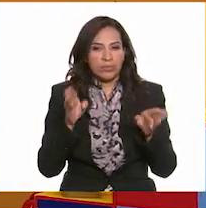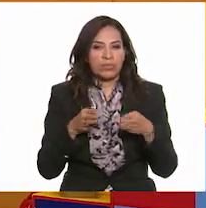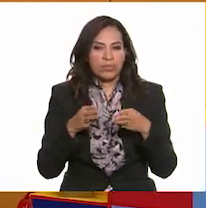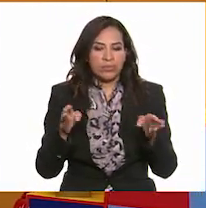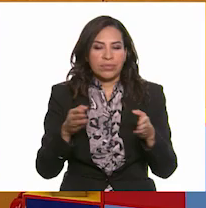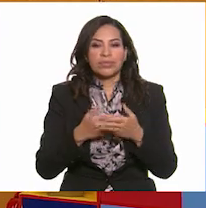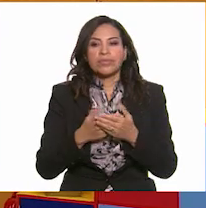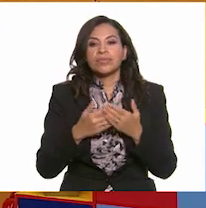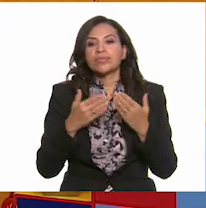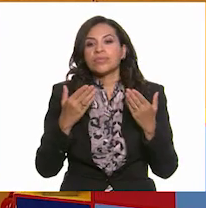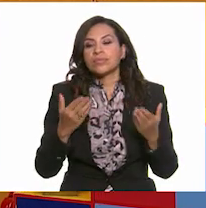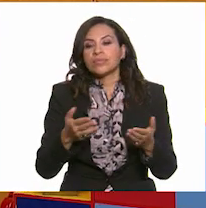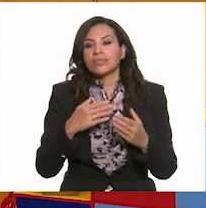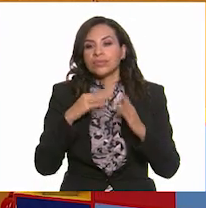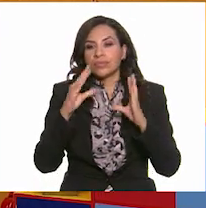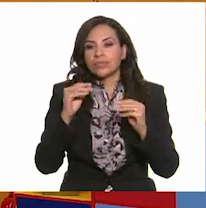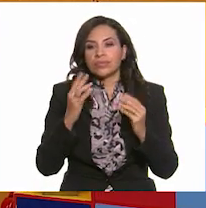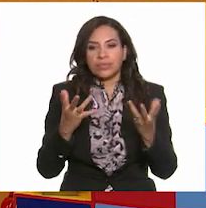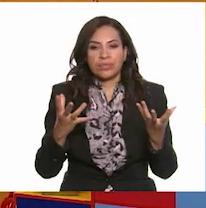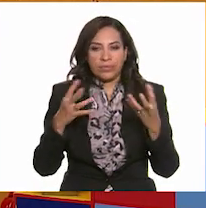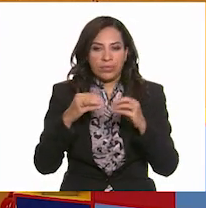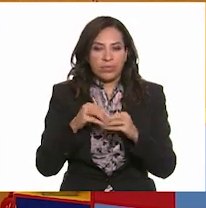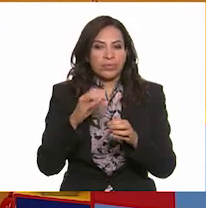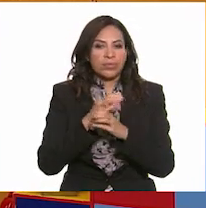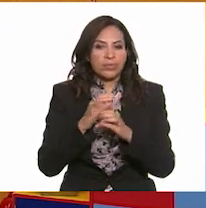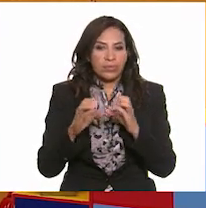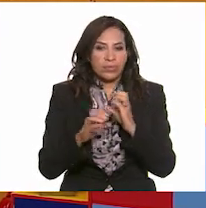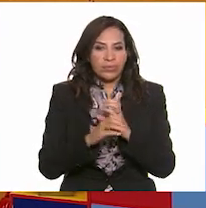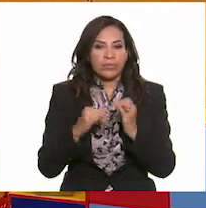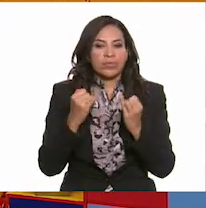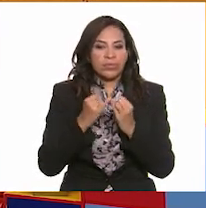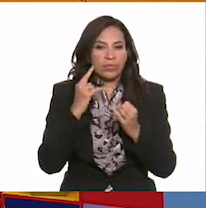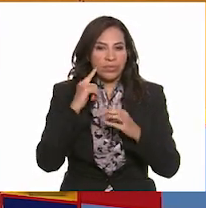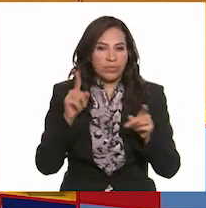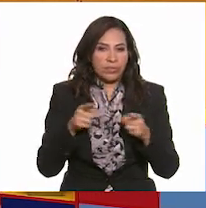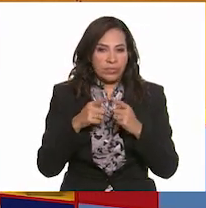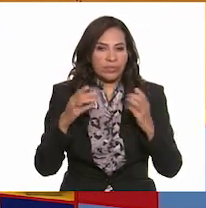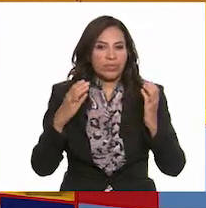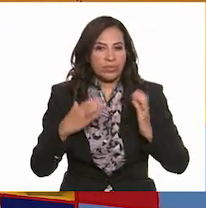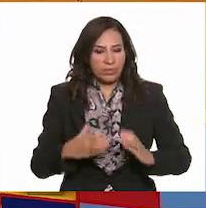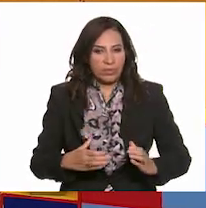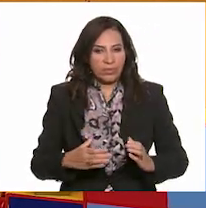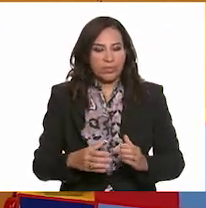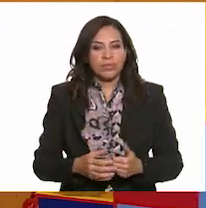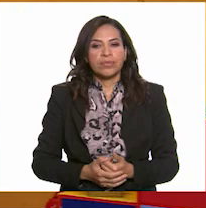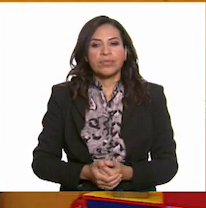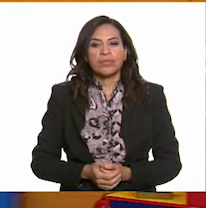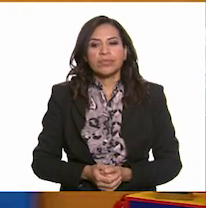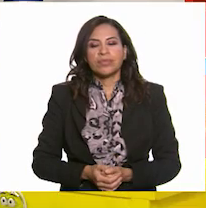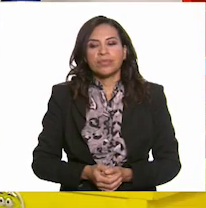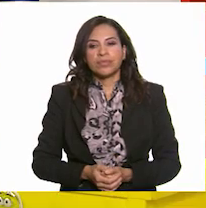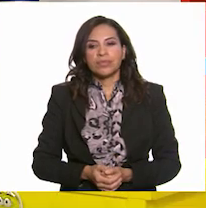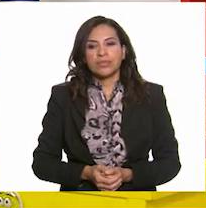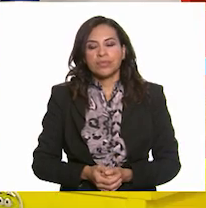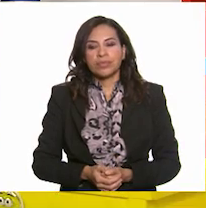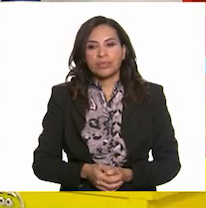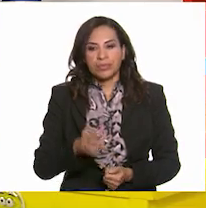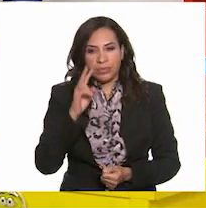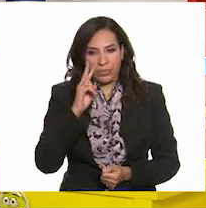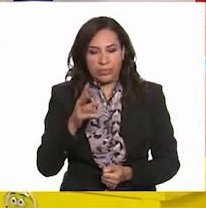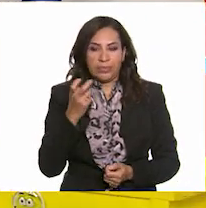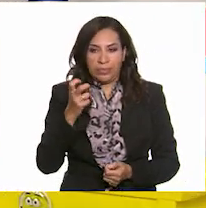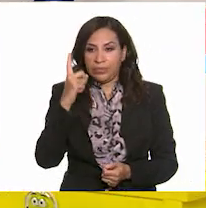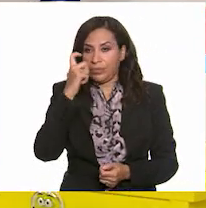Cierto. Ahora te voy a enseñar a combinar los objetos también con los sonidos corporales. Objetos y sonidos corporales.